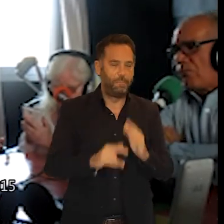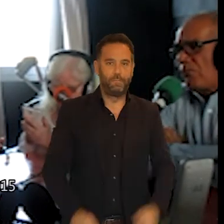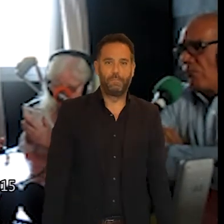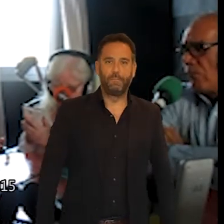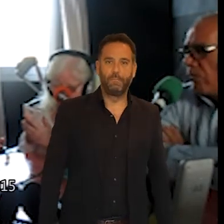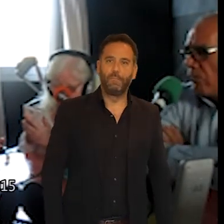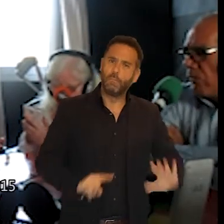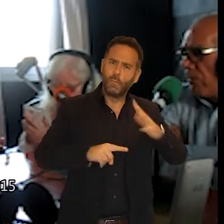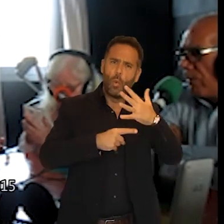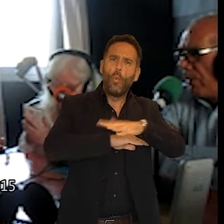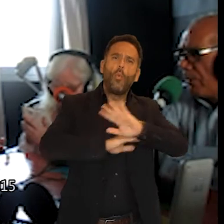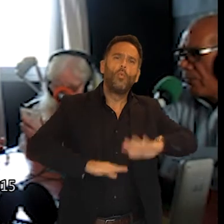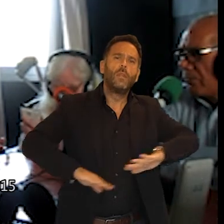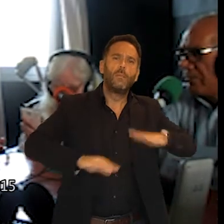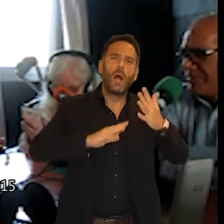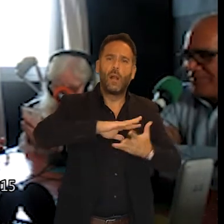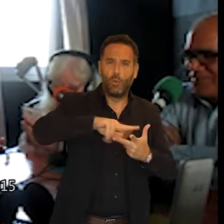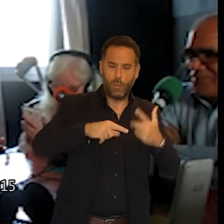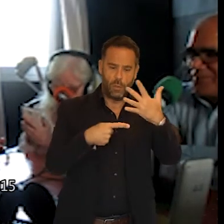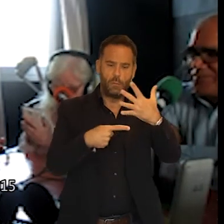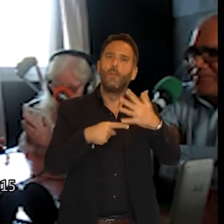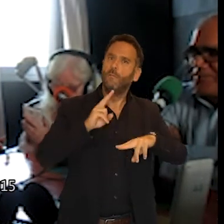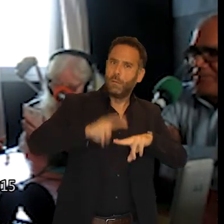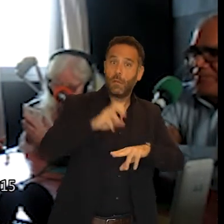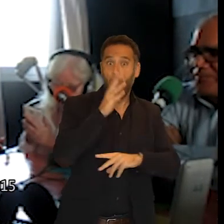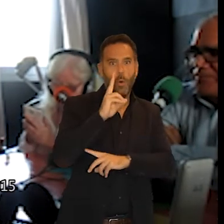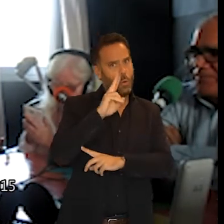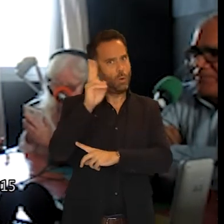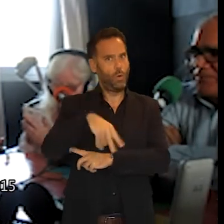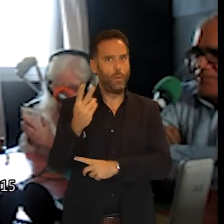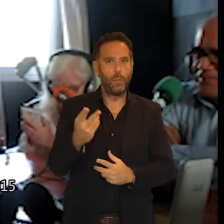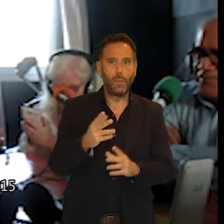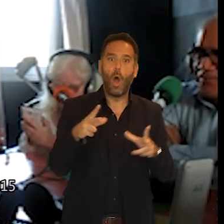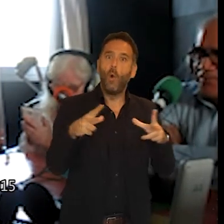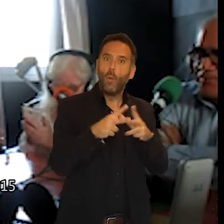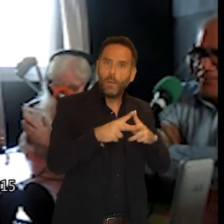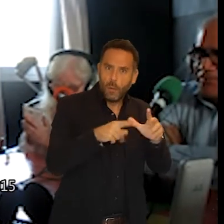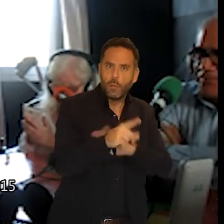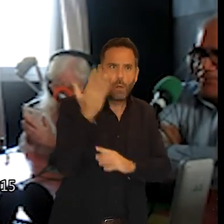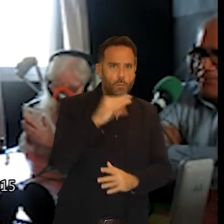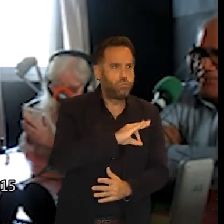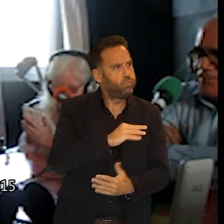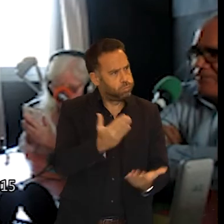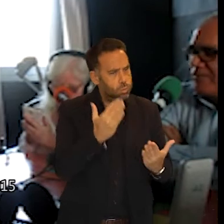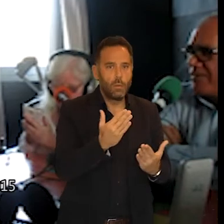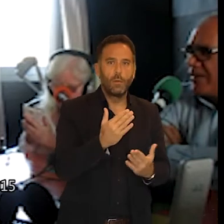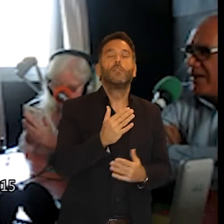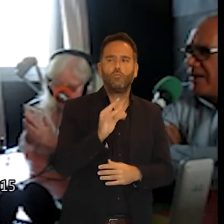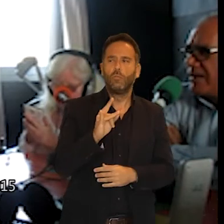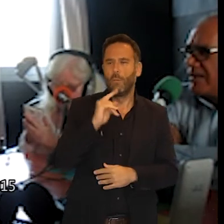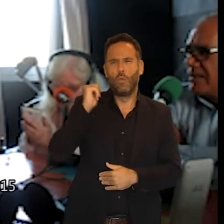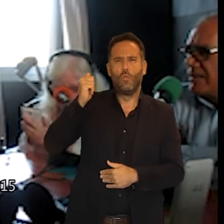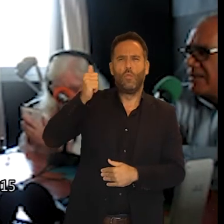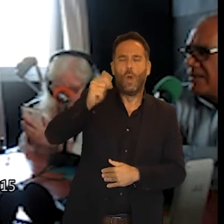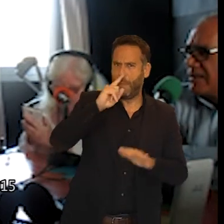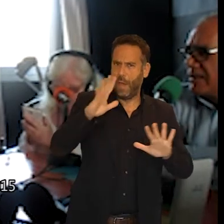muy positiva, estamos en celebración porque ha habido un reconocimiento, ¿no?, gracias a la Agrupación de Desarrollo Málaga Accesible. Por su labor durante los 10